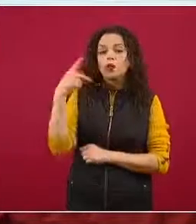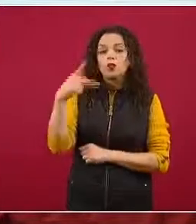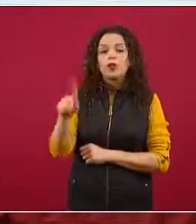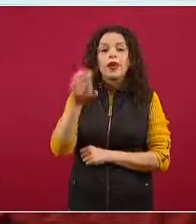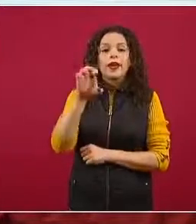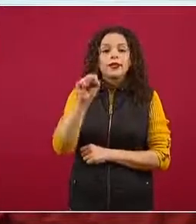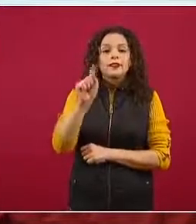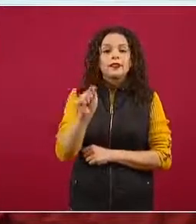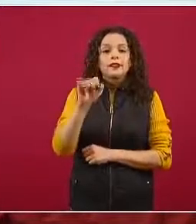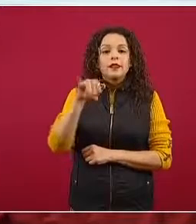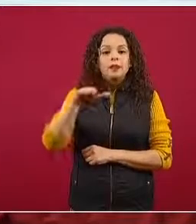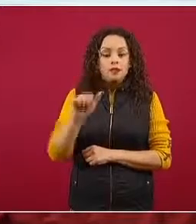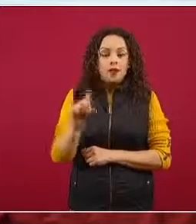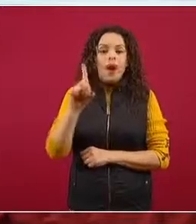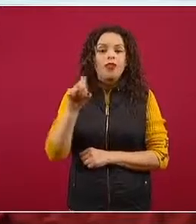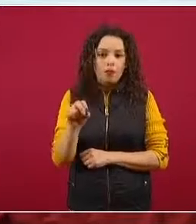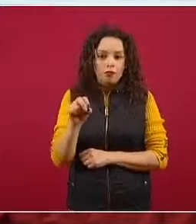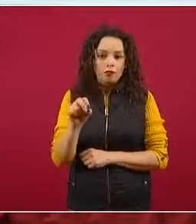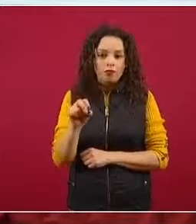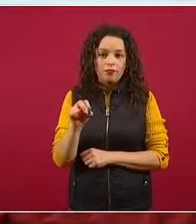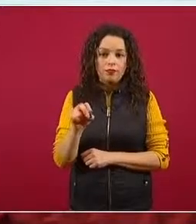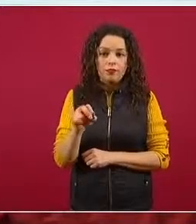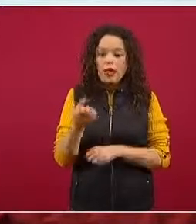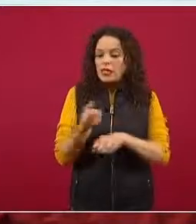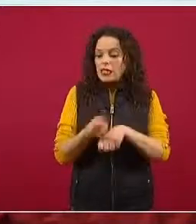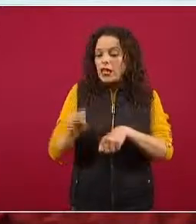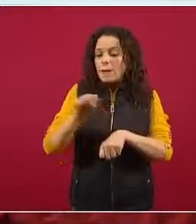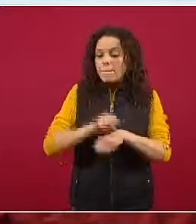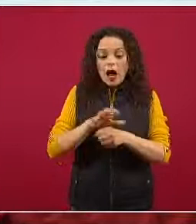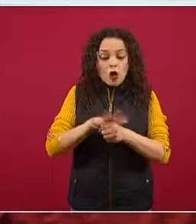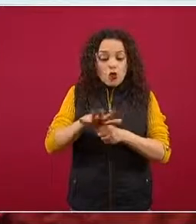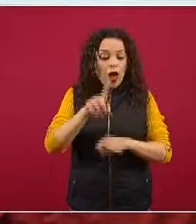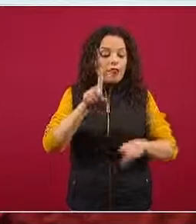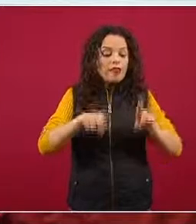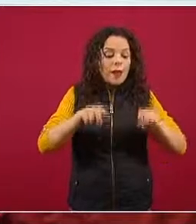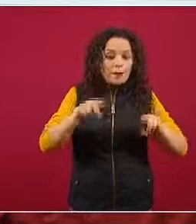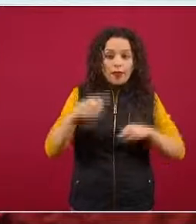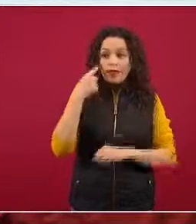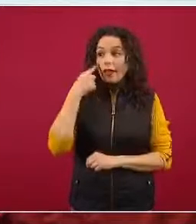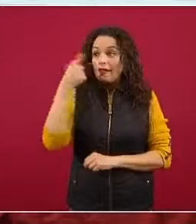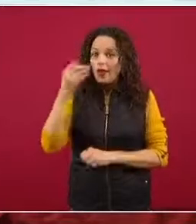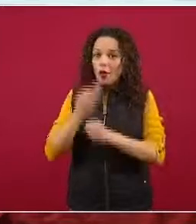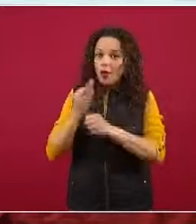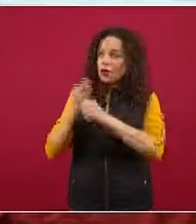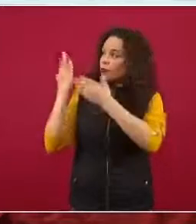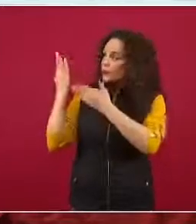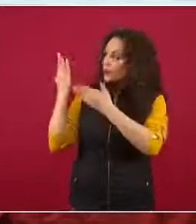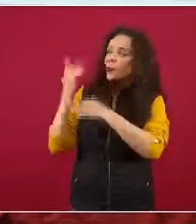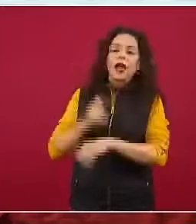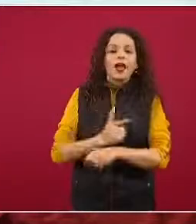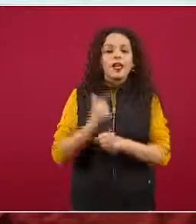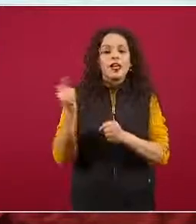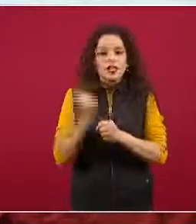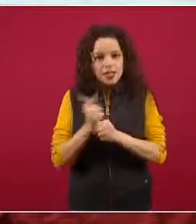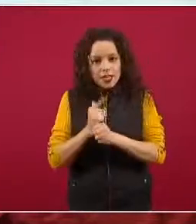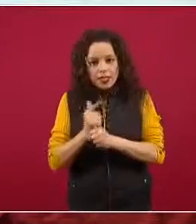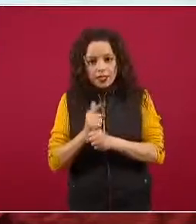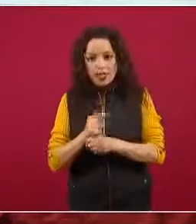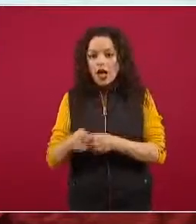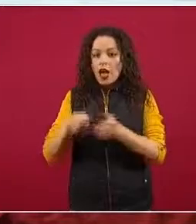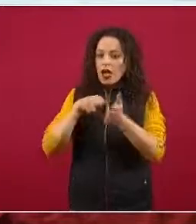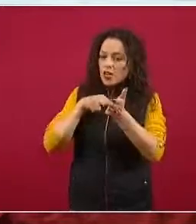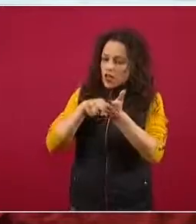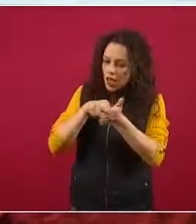estas personas, dependiendo en la semana en la que están. Aquí están, miren, grises en todas las semanas y negritos en todas